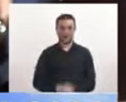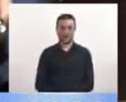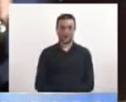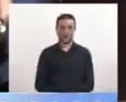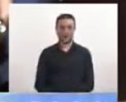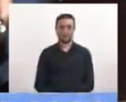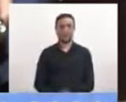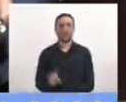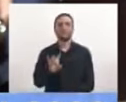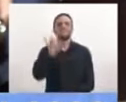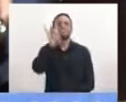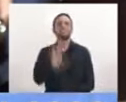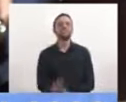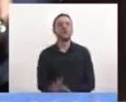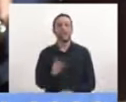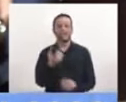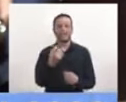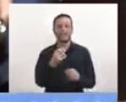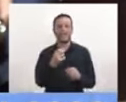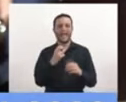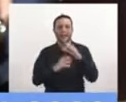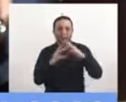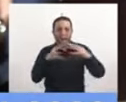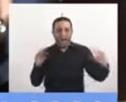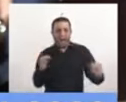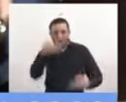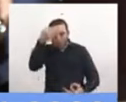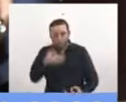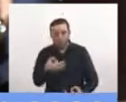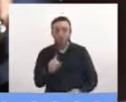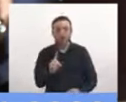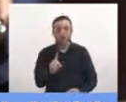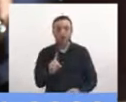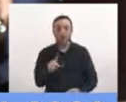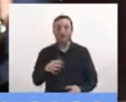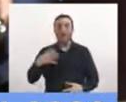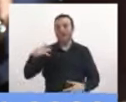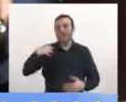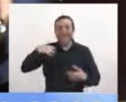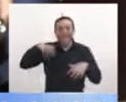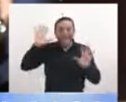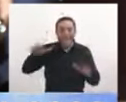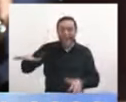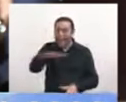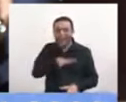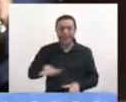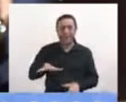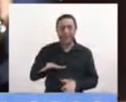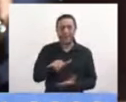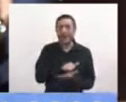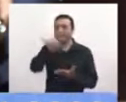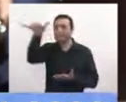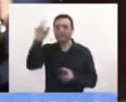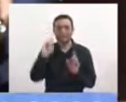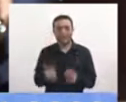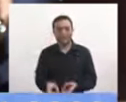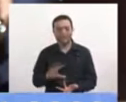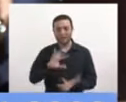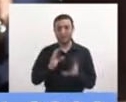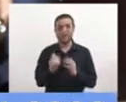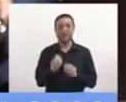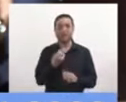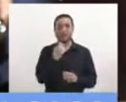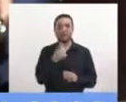es el estado deplorable del material con que trabajan nuestras fuerzas de seguridad. Pasa lo mismo con los aviones. ¿Cuántos cazas